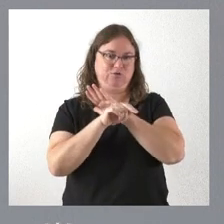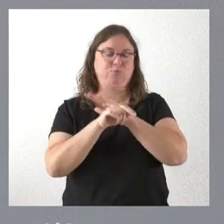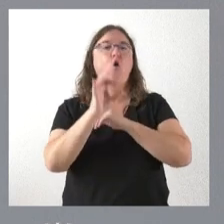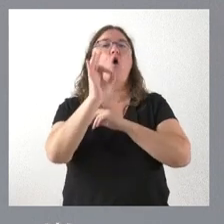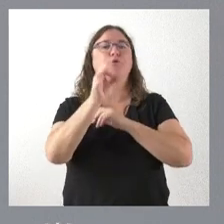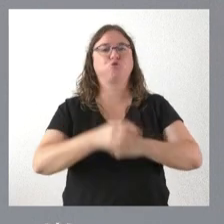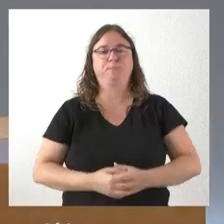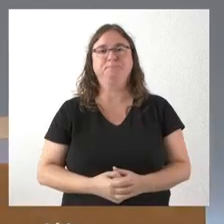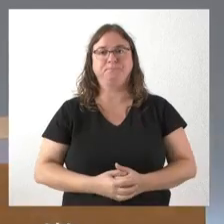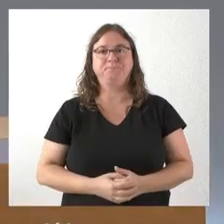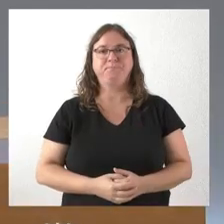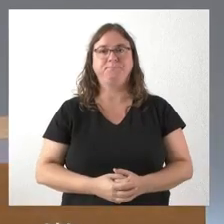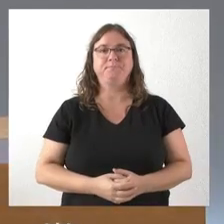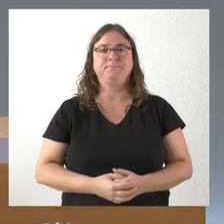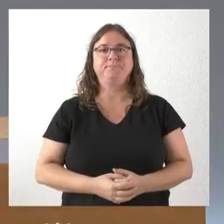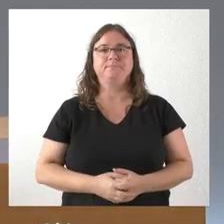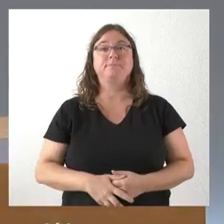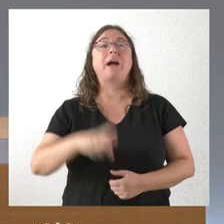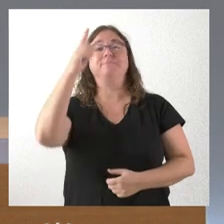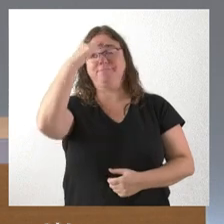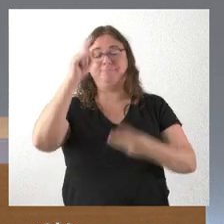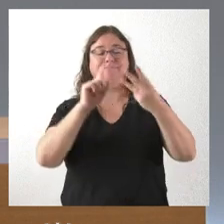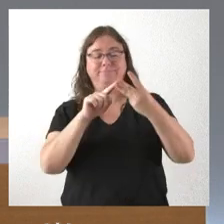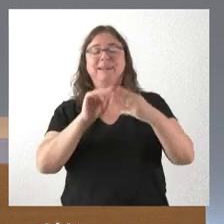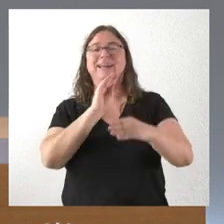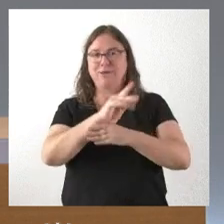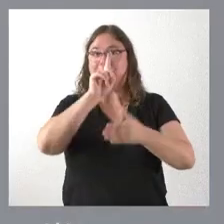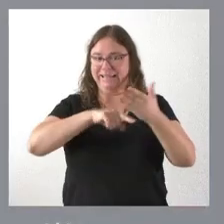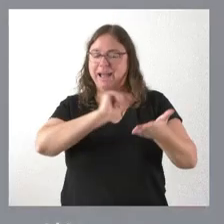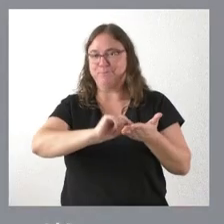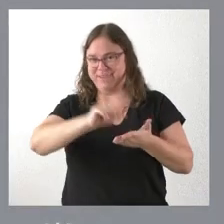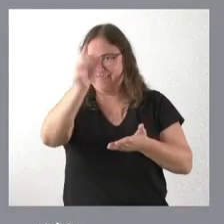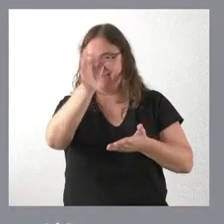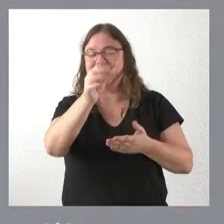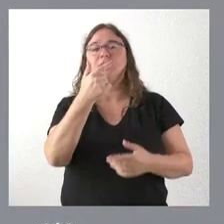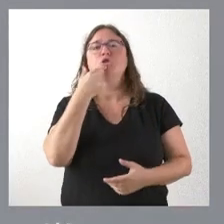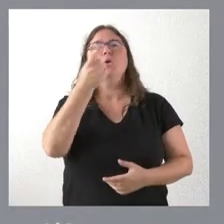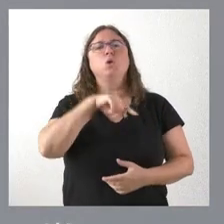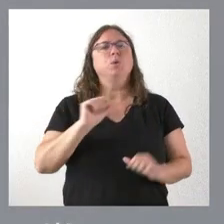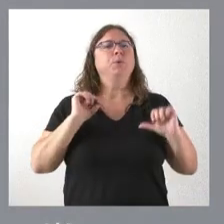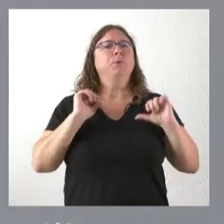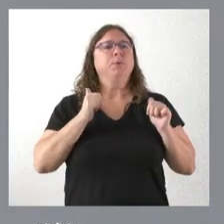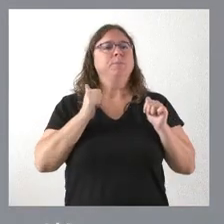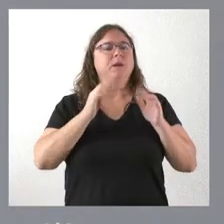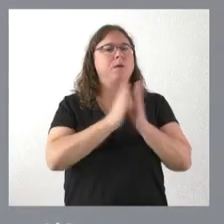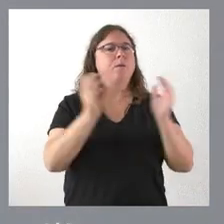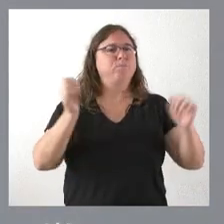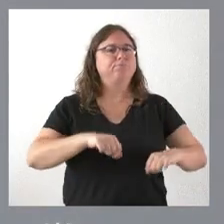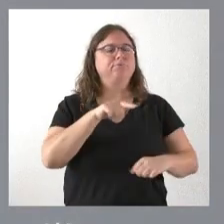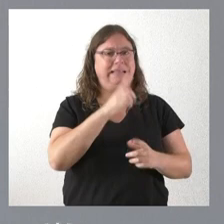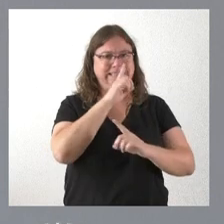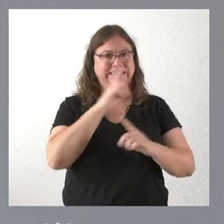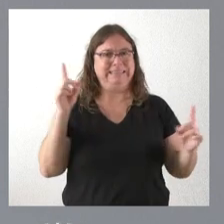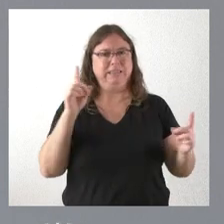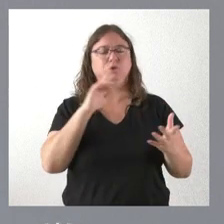oporto y las ayudas al alquiler Perdón las tenía que apuntadas nosotros teníamos una primera prioridad saben ustedes este año que